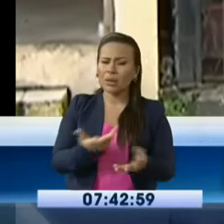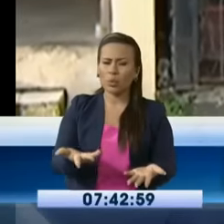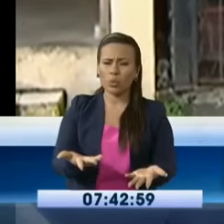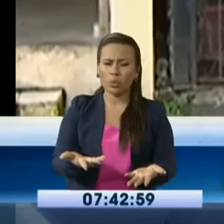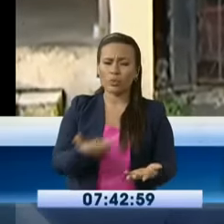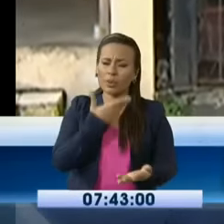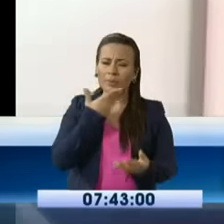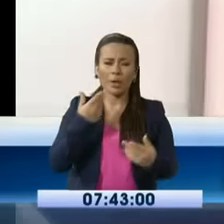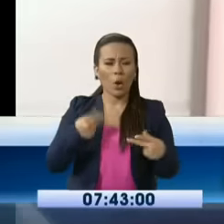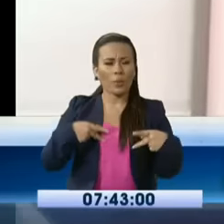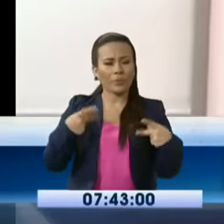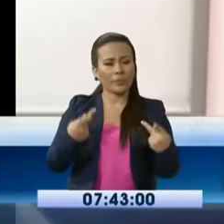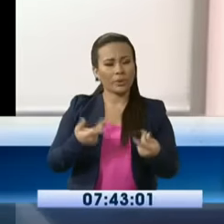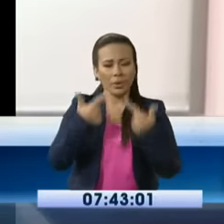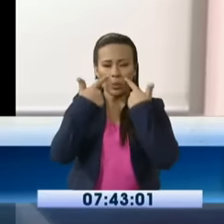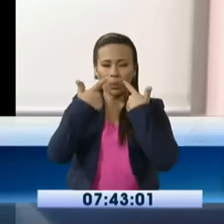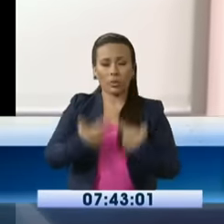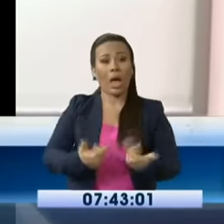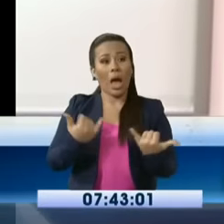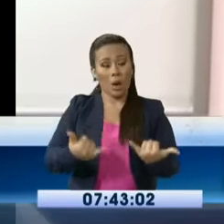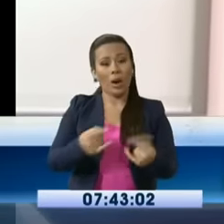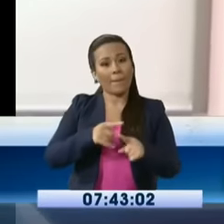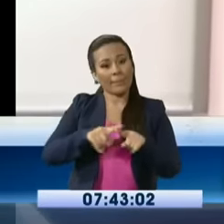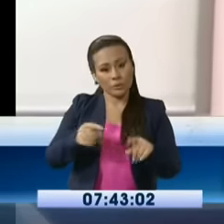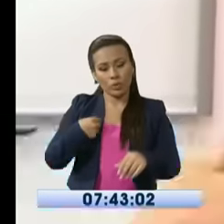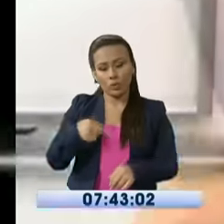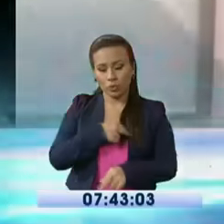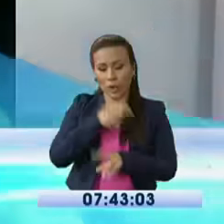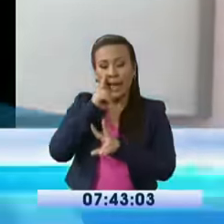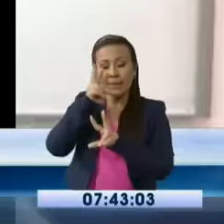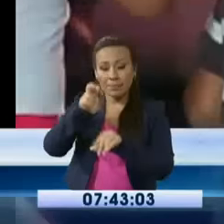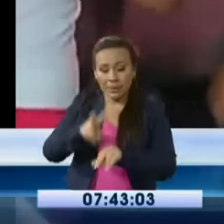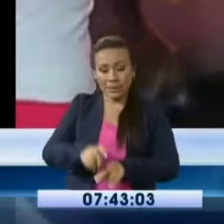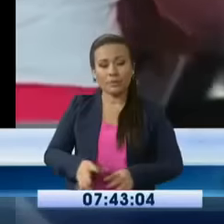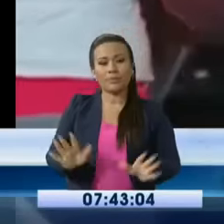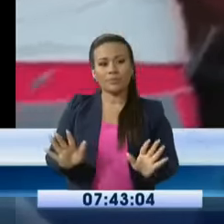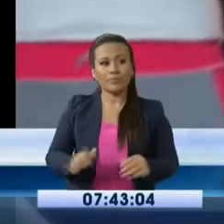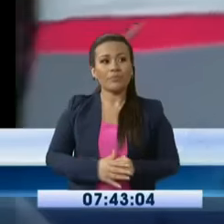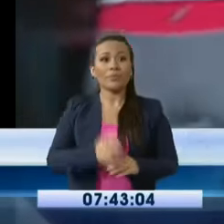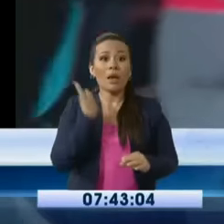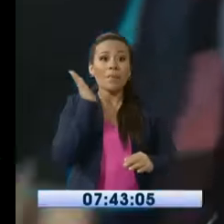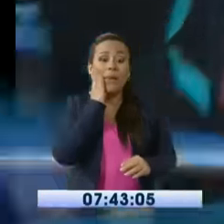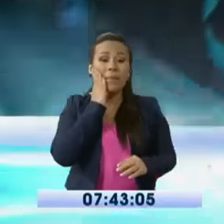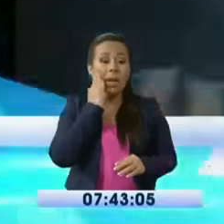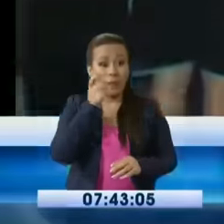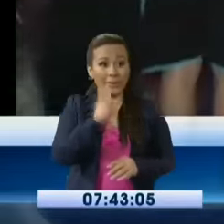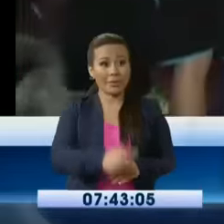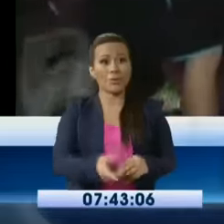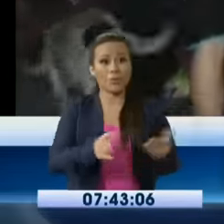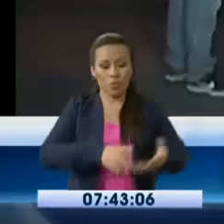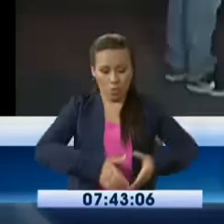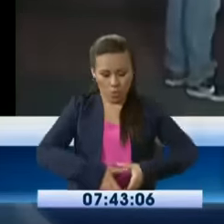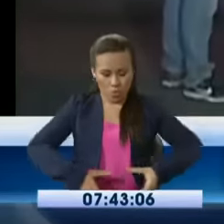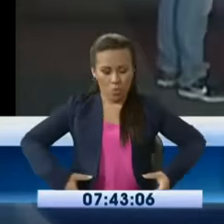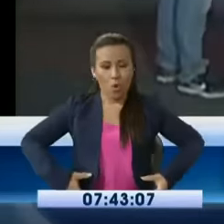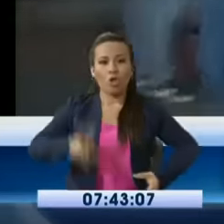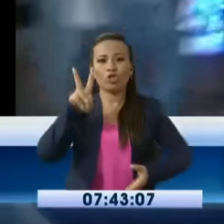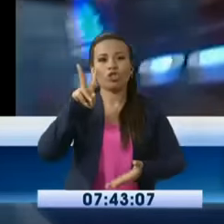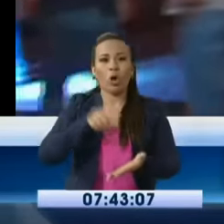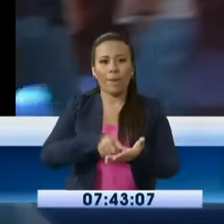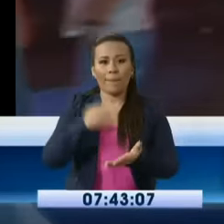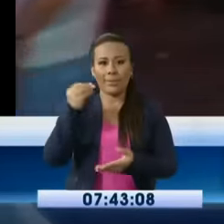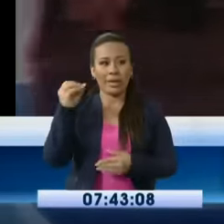DINASET, investigar en este caso, ya sea dentro de la flagrancia o post delito. La madre del fallecido portaba un canguro con $2,000 en